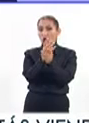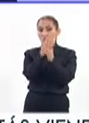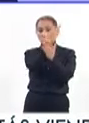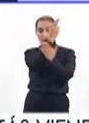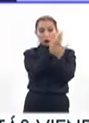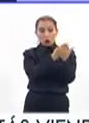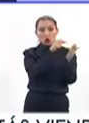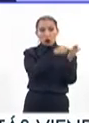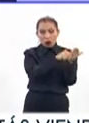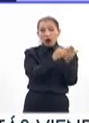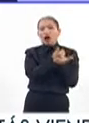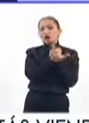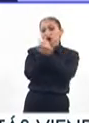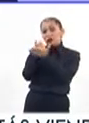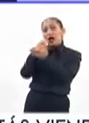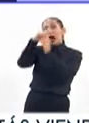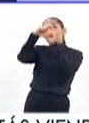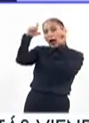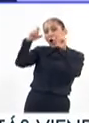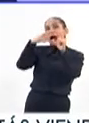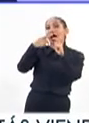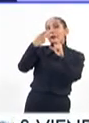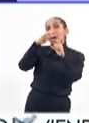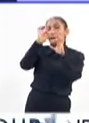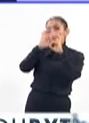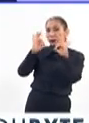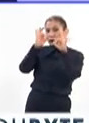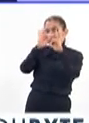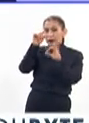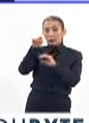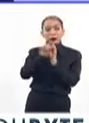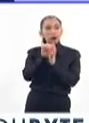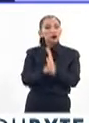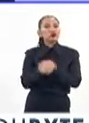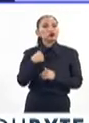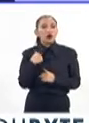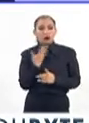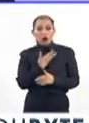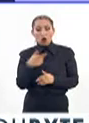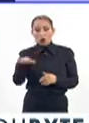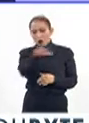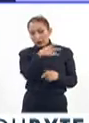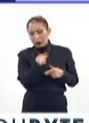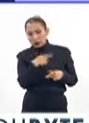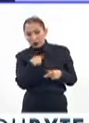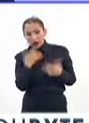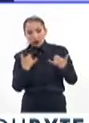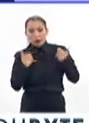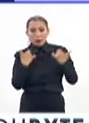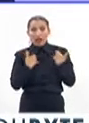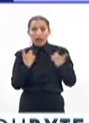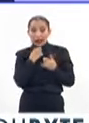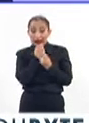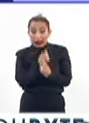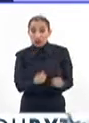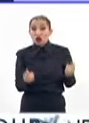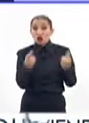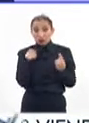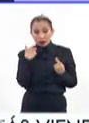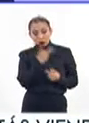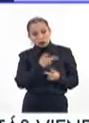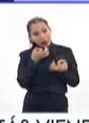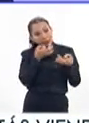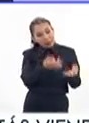trazo. Exacto. Pero me ha servido gráficamente en el sentido que, por ejemplo, ahora tengo un público juvenil y más bien de niños,